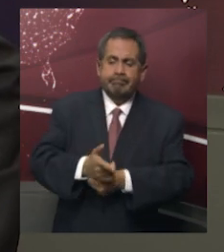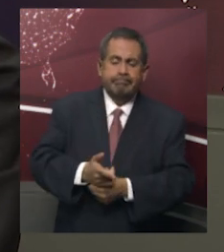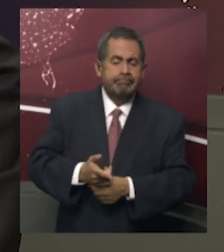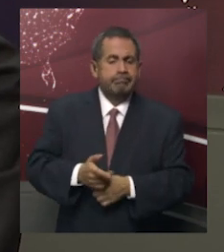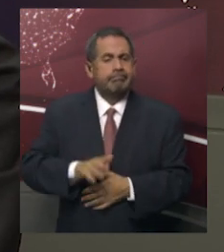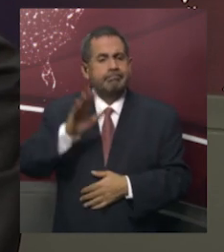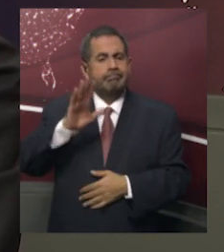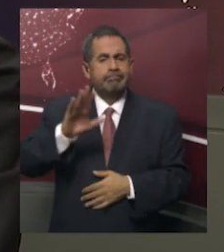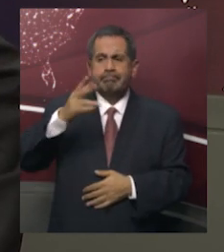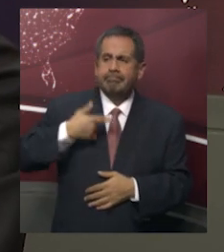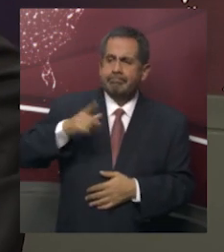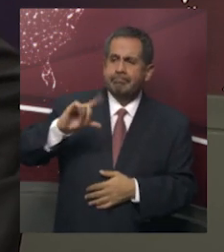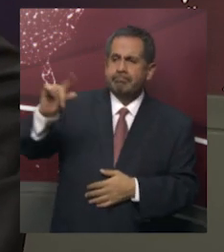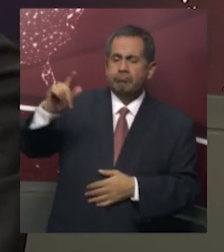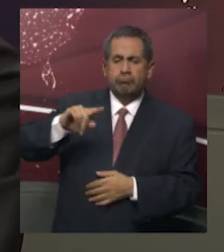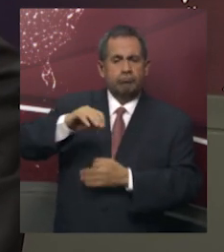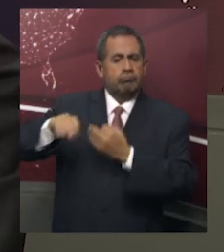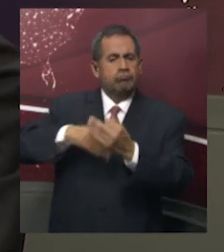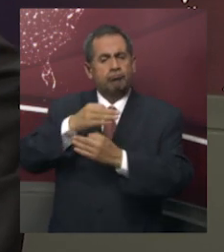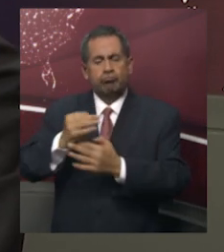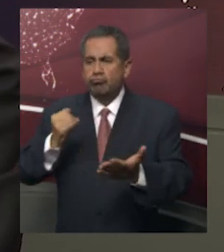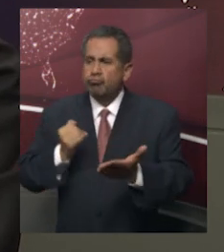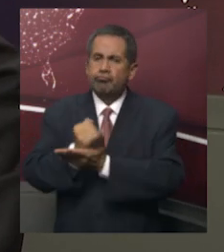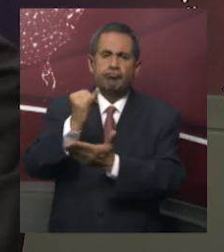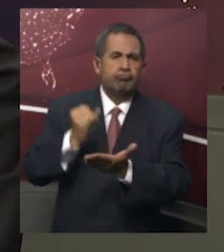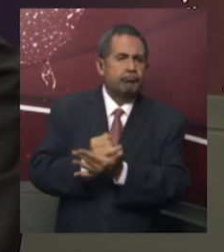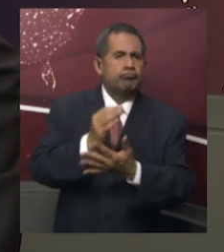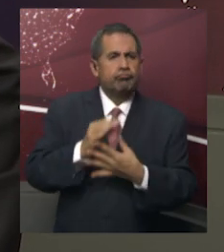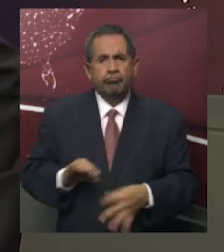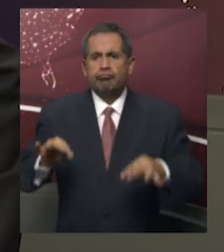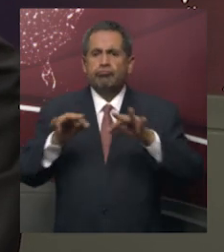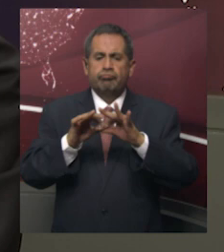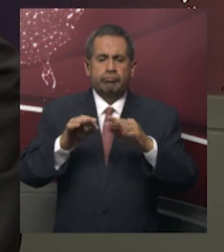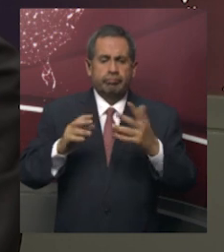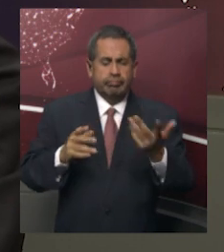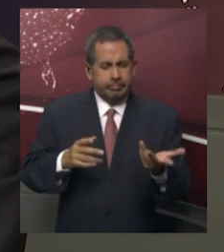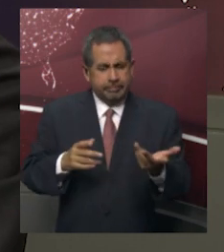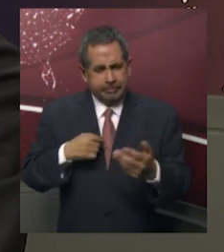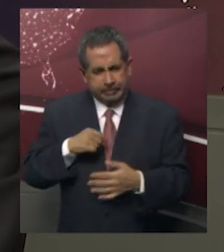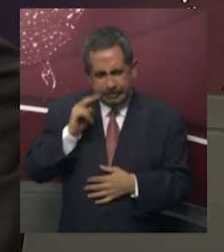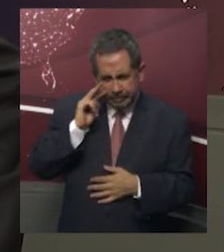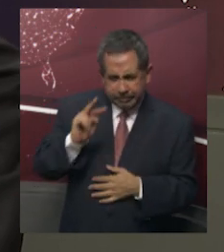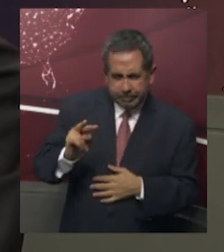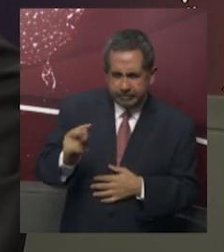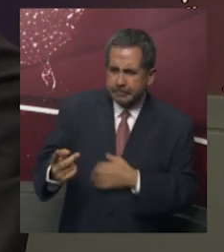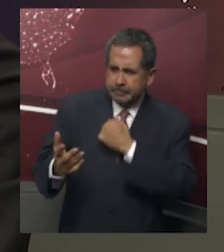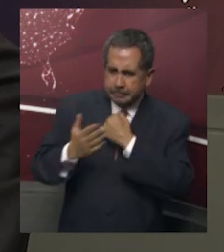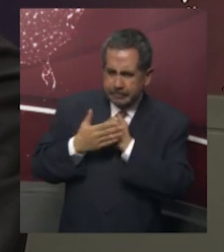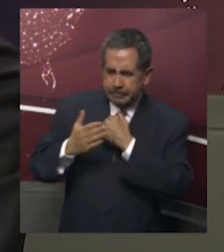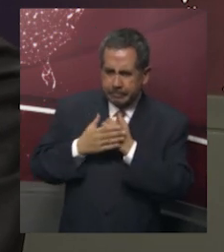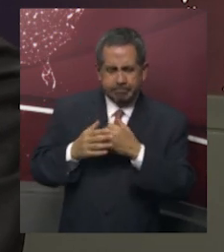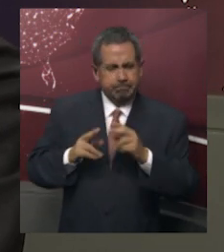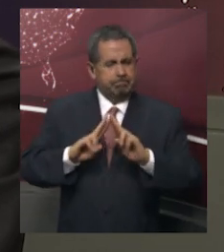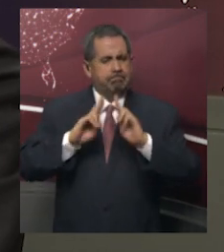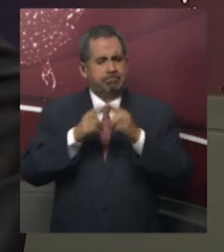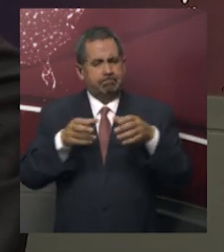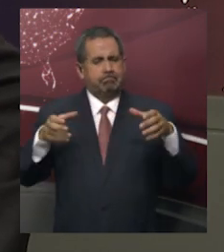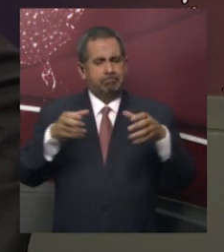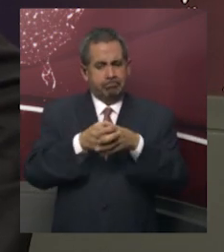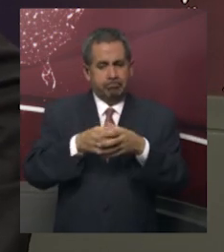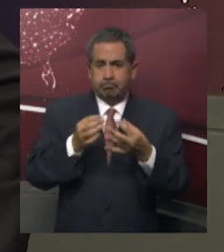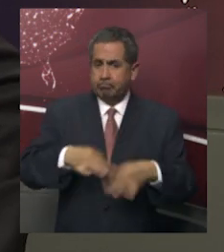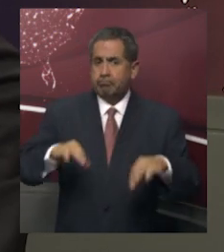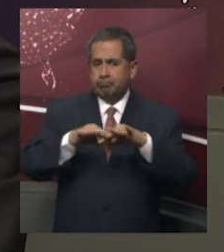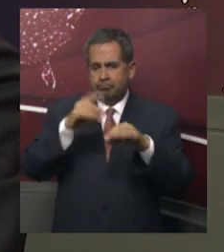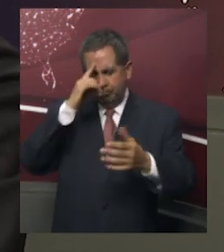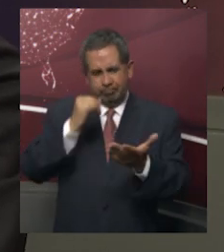los ejecutivos tomaran todas las decisiones importantes en las naciones. Aquí es donde usted nos pone a la Unión Interparlamentaria también como un agente